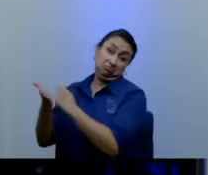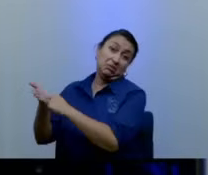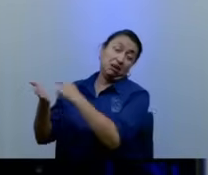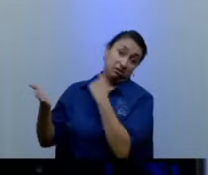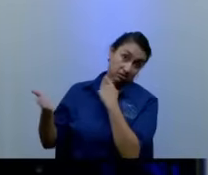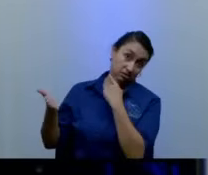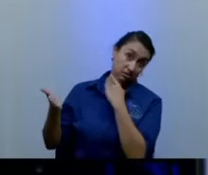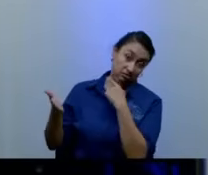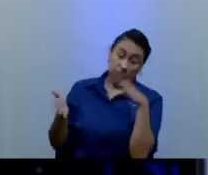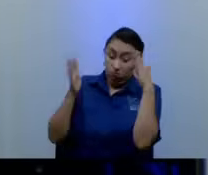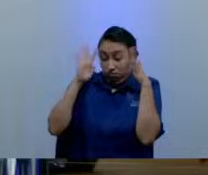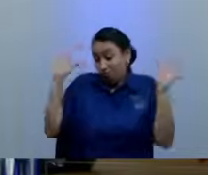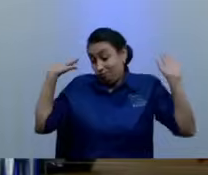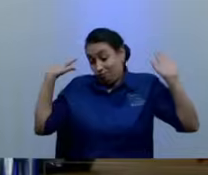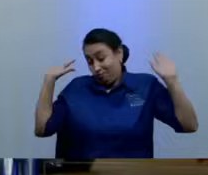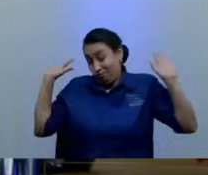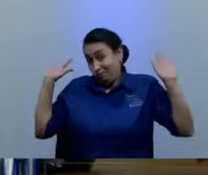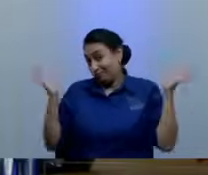patada.